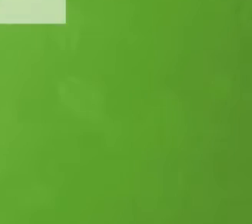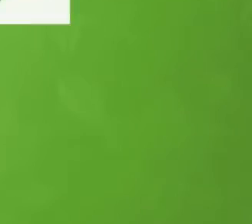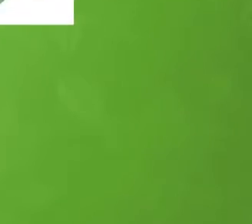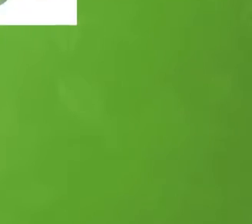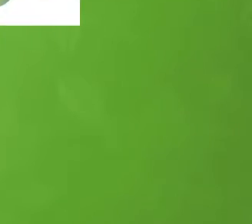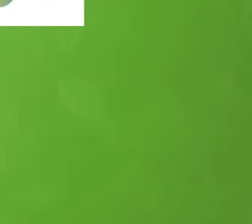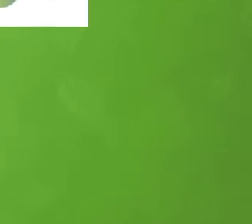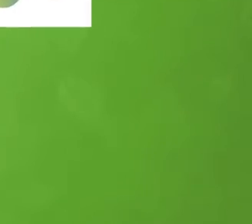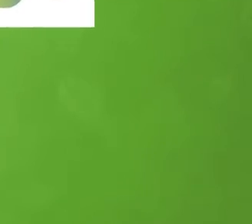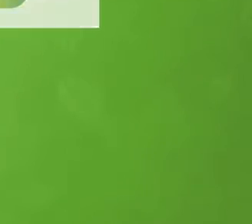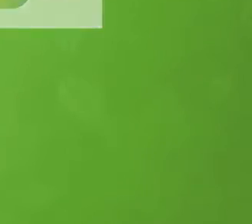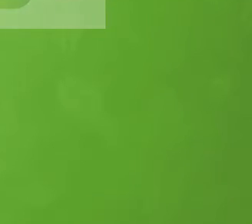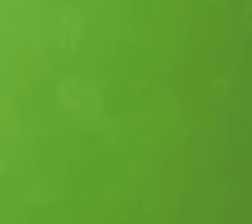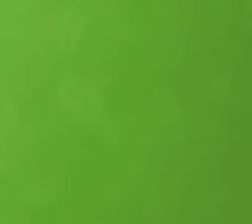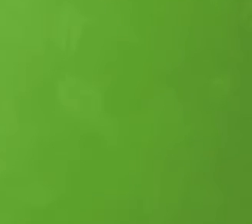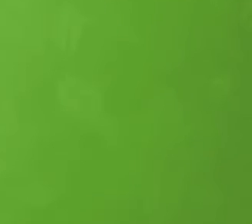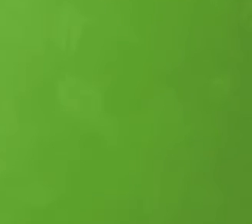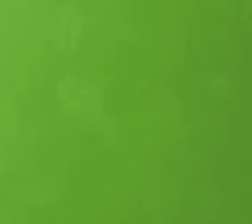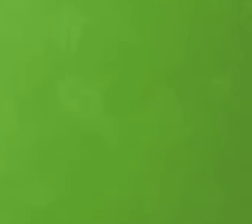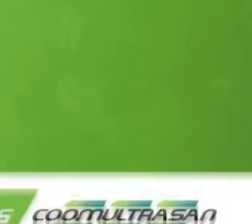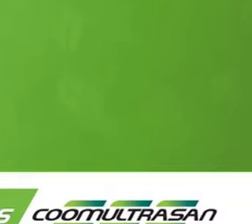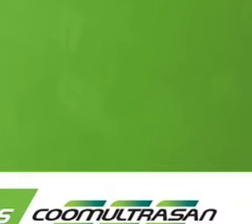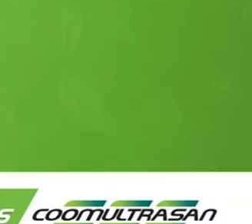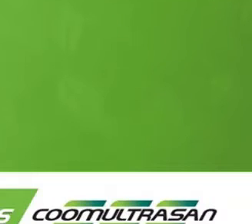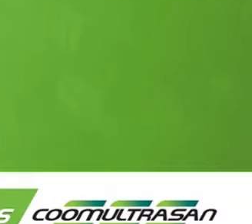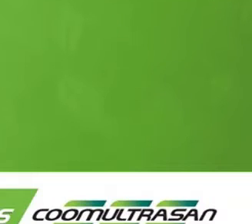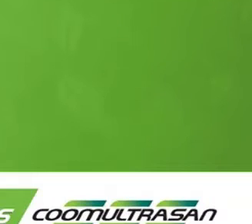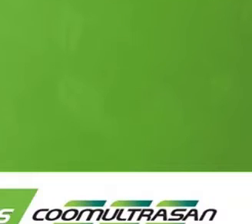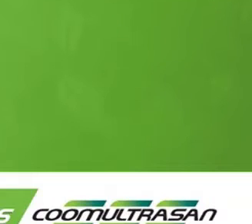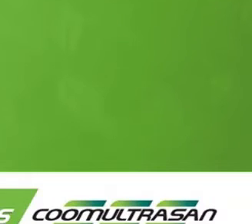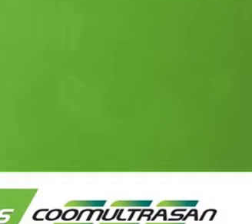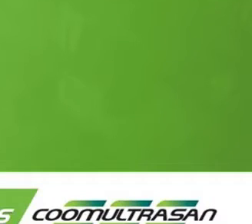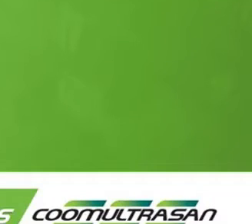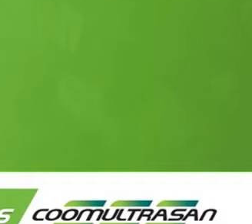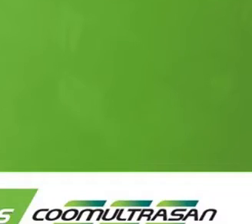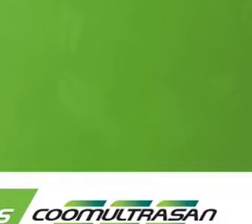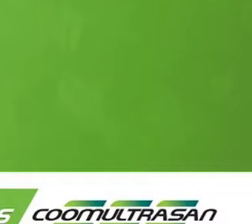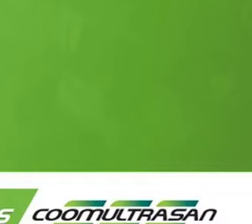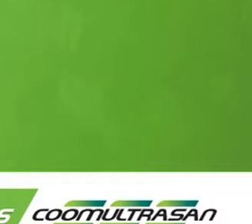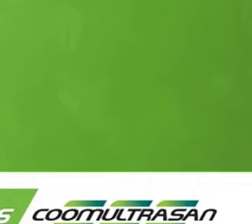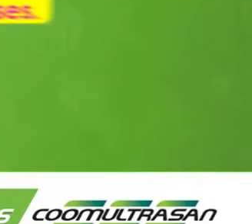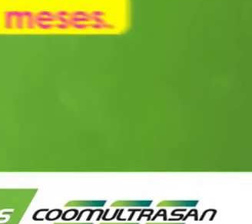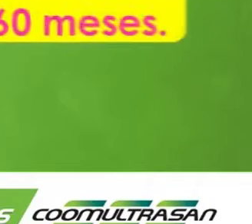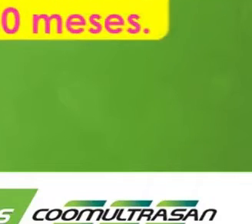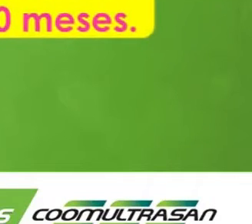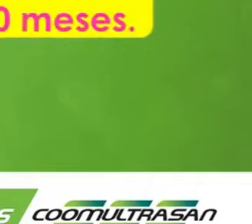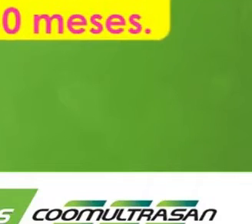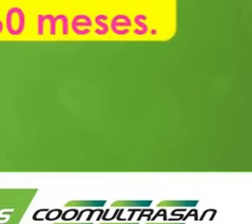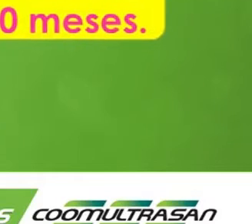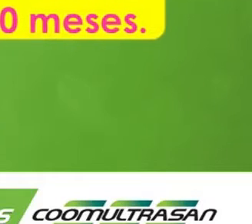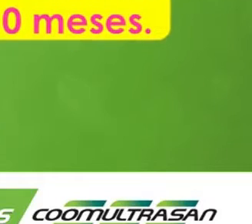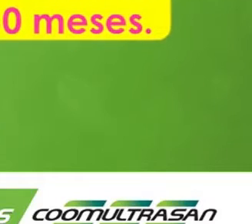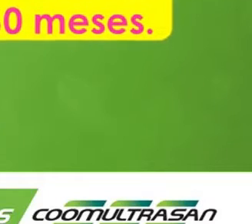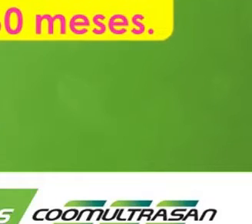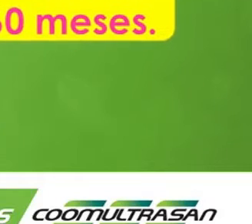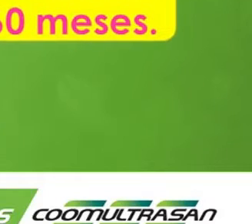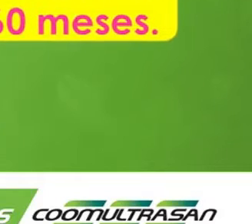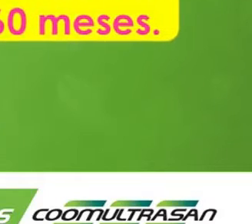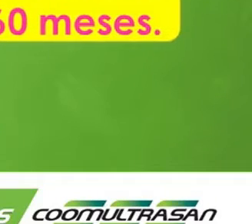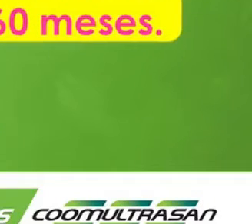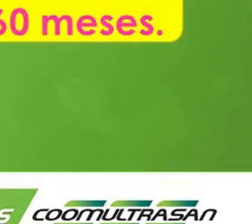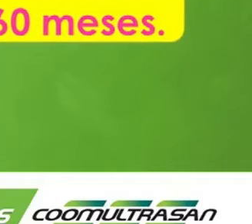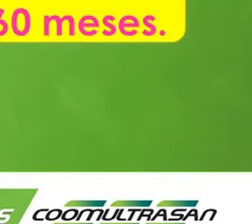En Crediaportes Caom Ultrasan ofrecemos crédito de consumo por la modalidad libranza o personal para sorprender a papá en su día. ¡Feliz día,